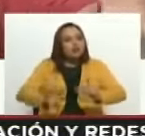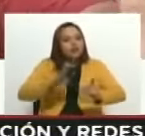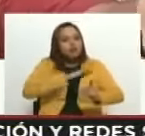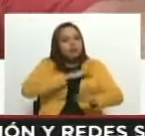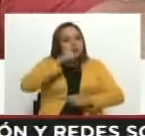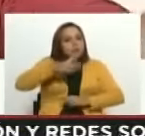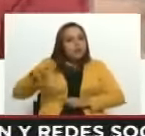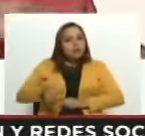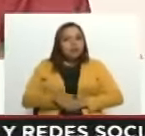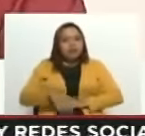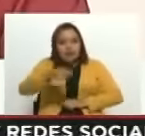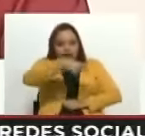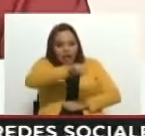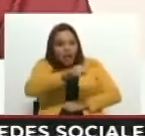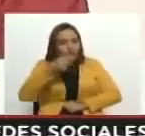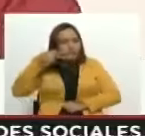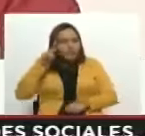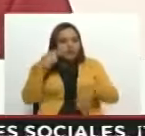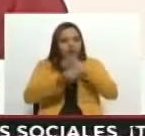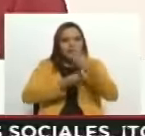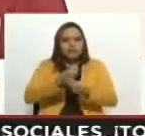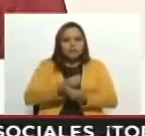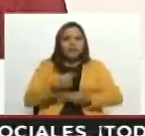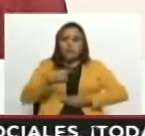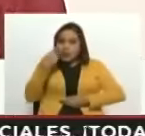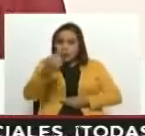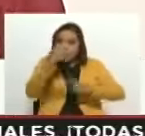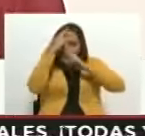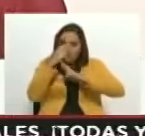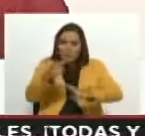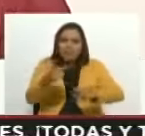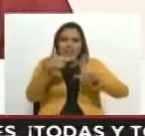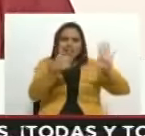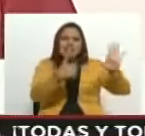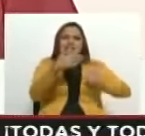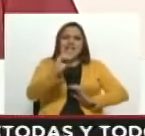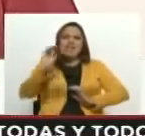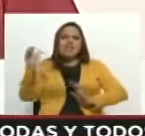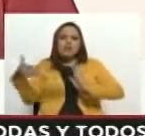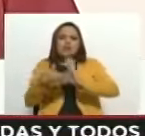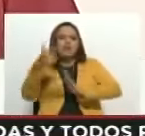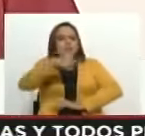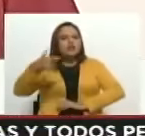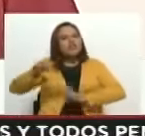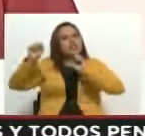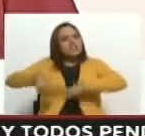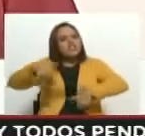por vagabundos que hacen esto. Por eso yo digo, respeten a los 600.000 que votaron.